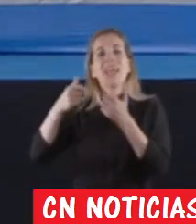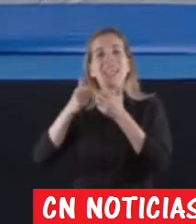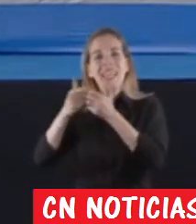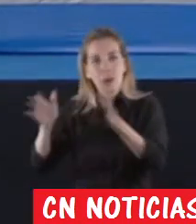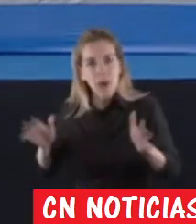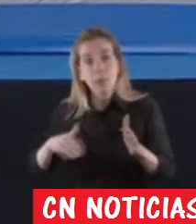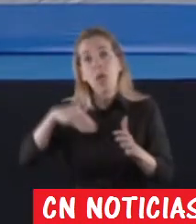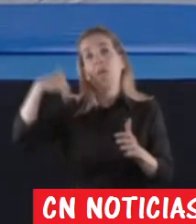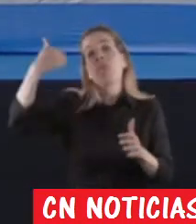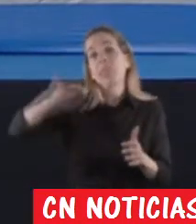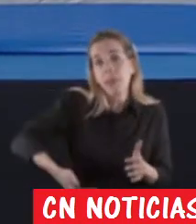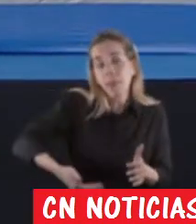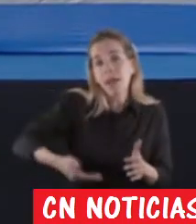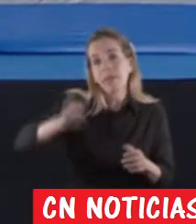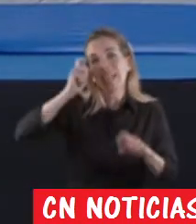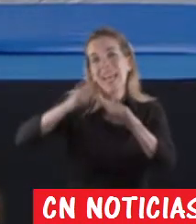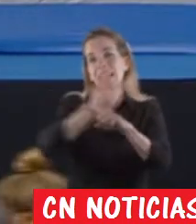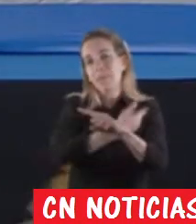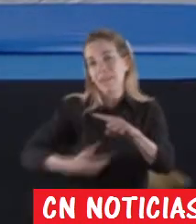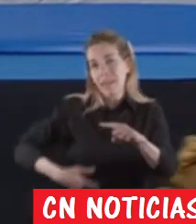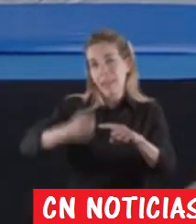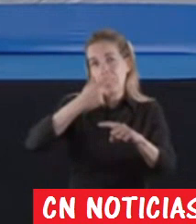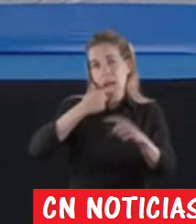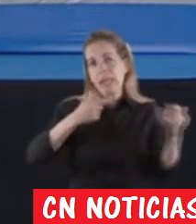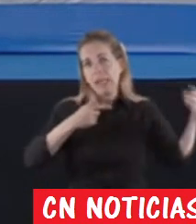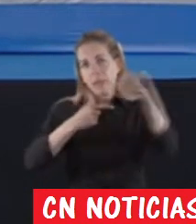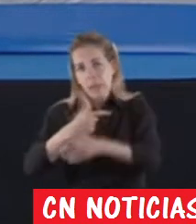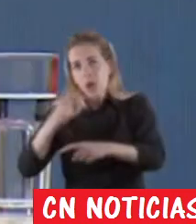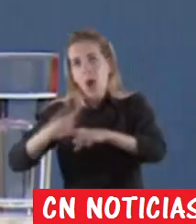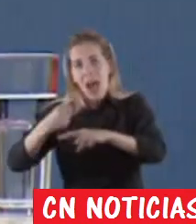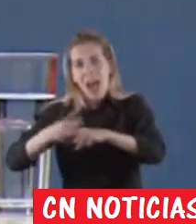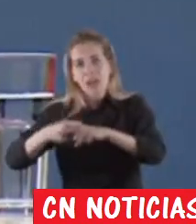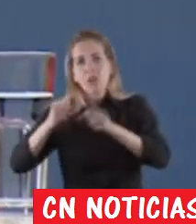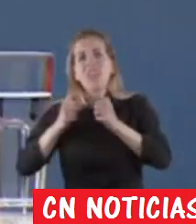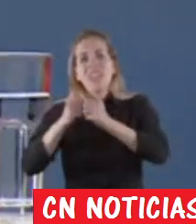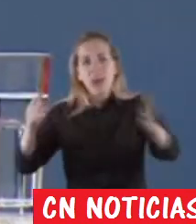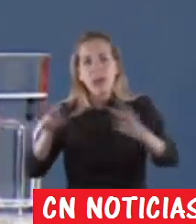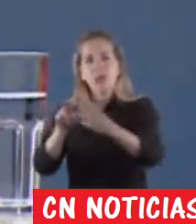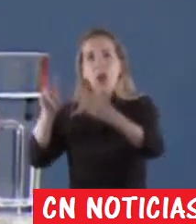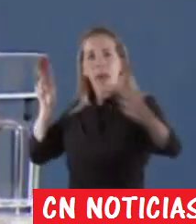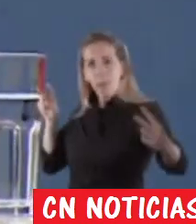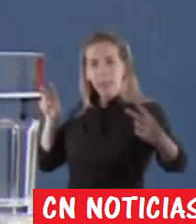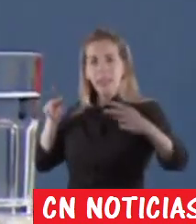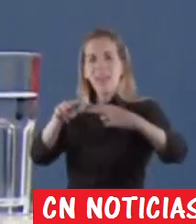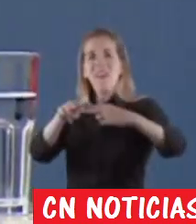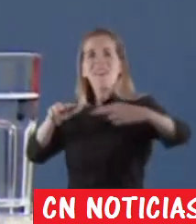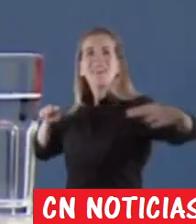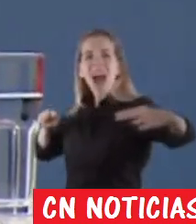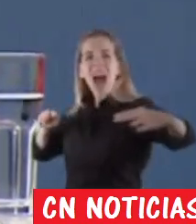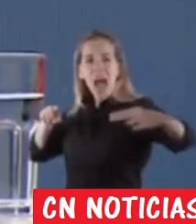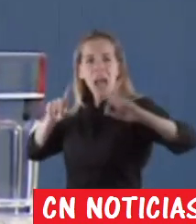expresidente, acompañé ese acto institucionalmente que de hacer y inauguraron la vía que pasaba por